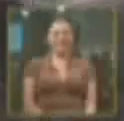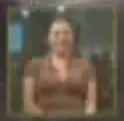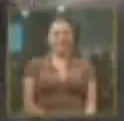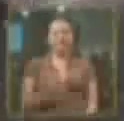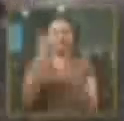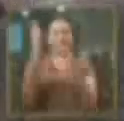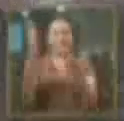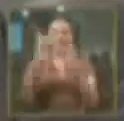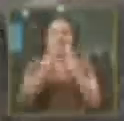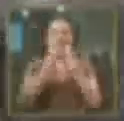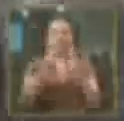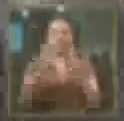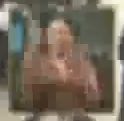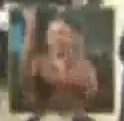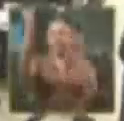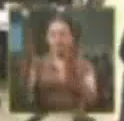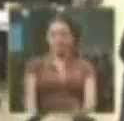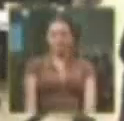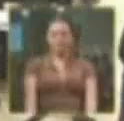Presente los resultados, por favor.